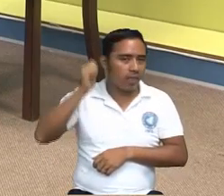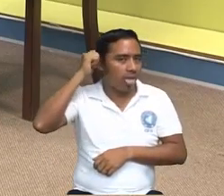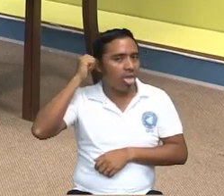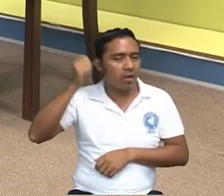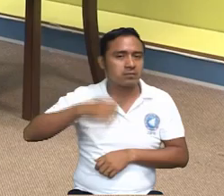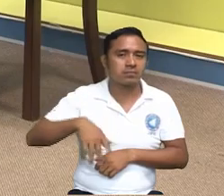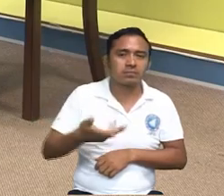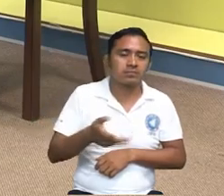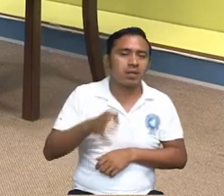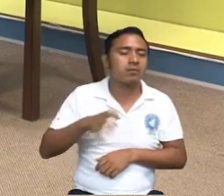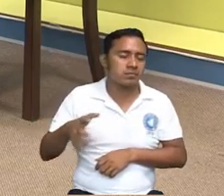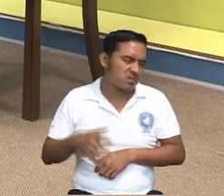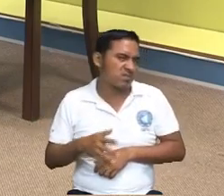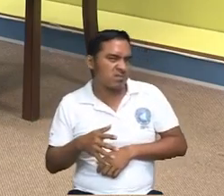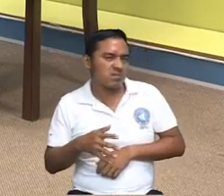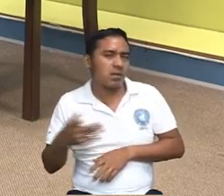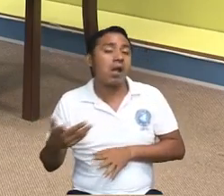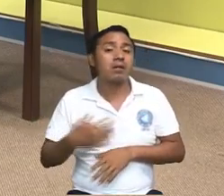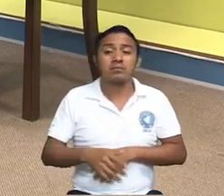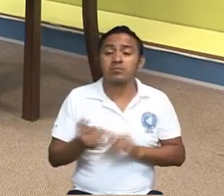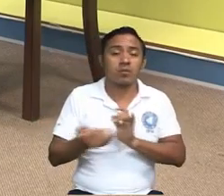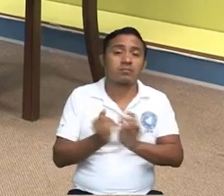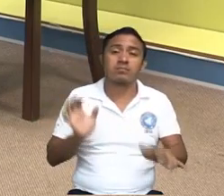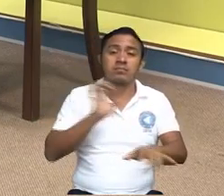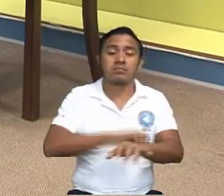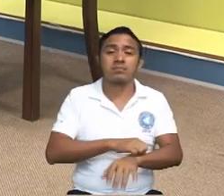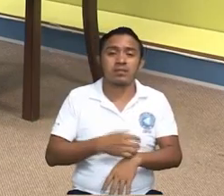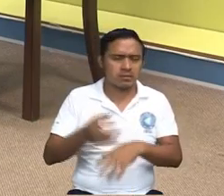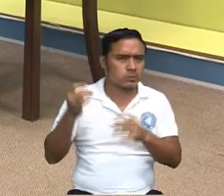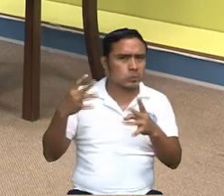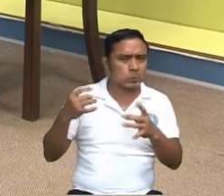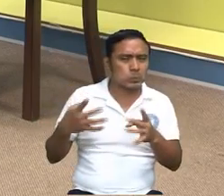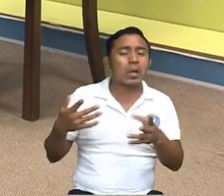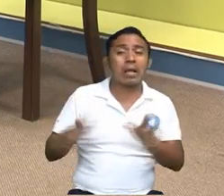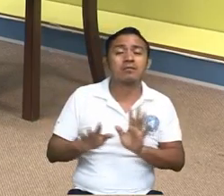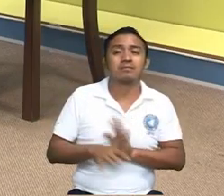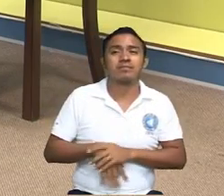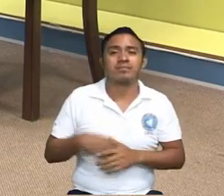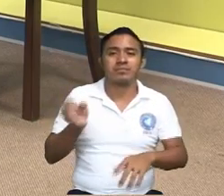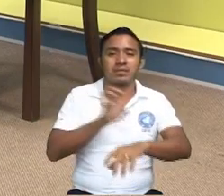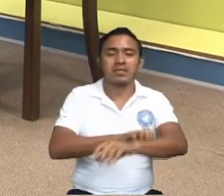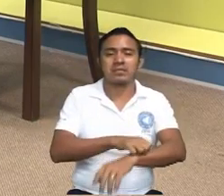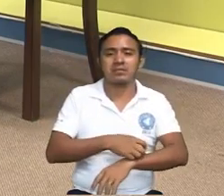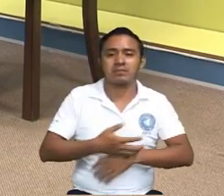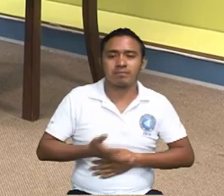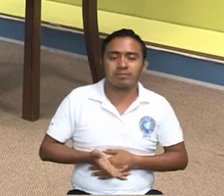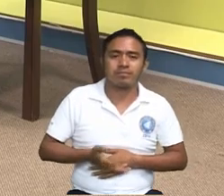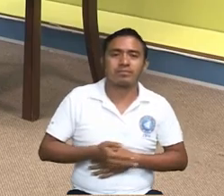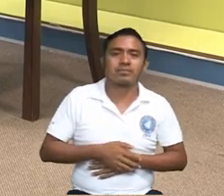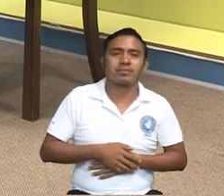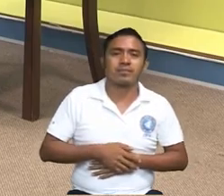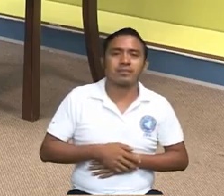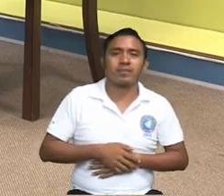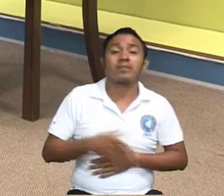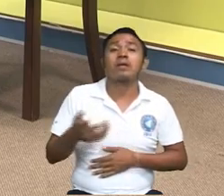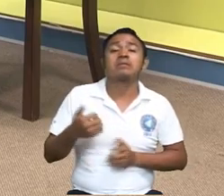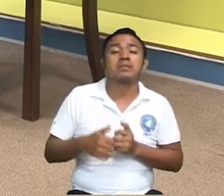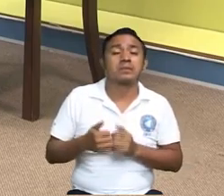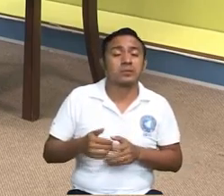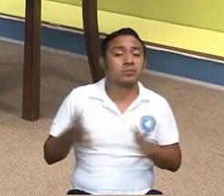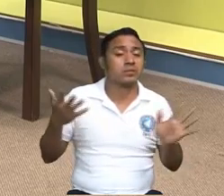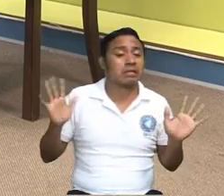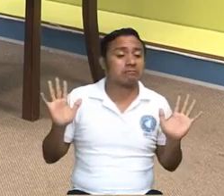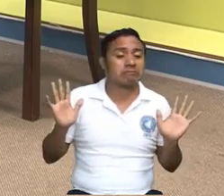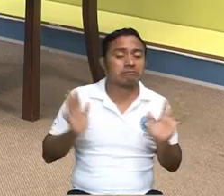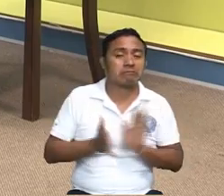con los animales. Claro. Y el animal responde, porque a ella le duele. Entonces ella responde y responden de esa manera. Esos son los accidentes, ¿verdad?, que